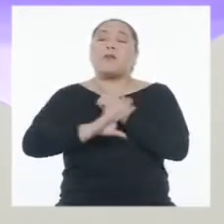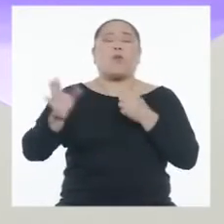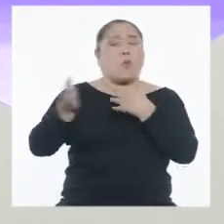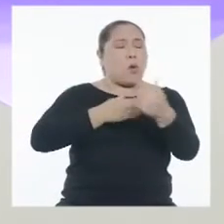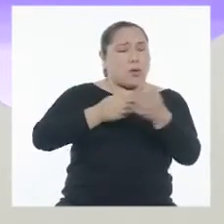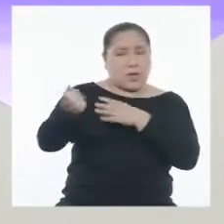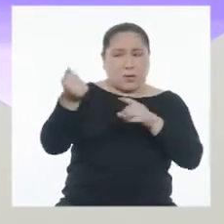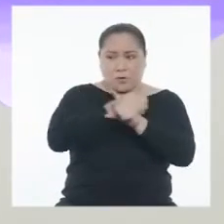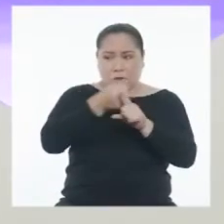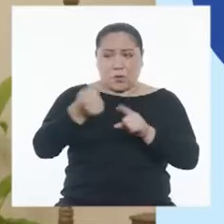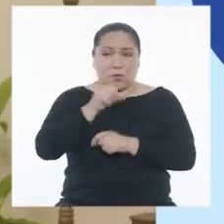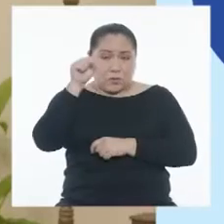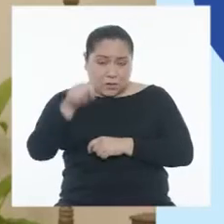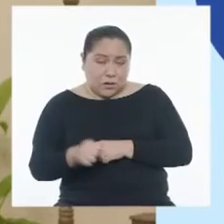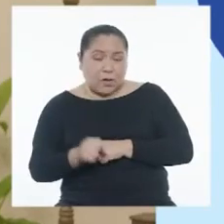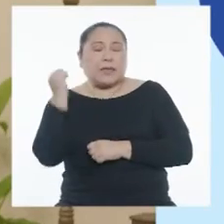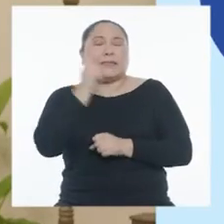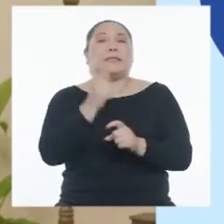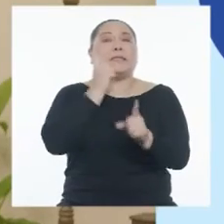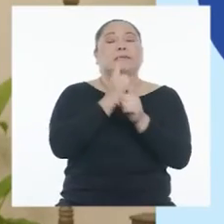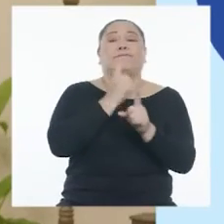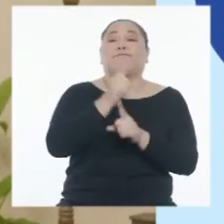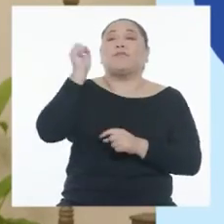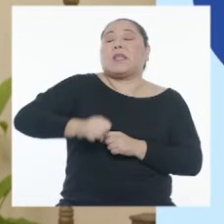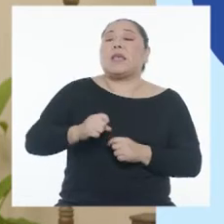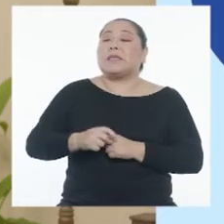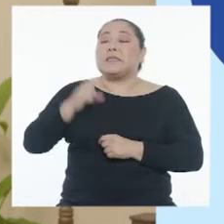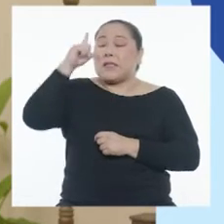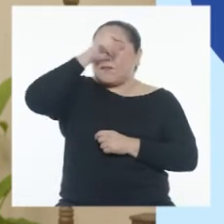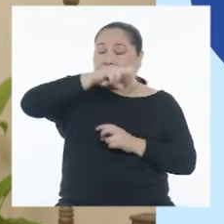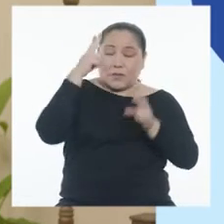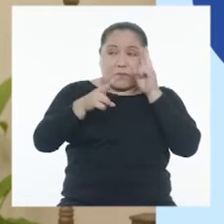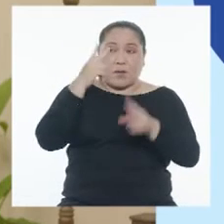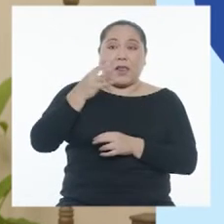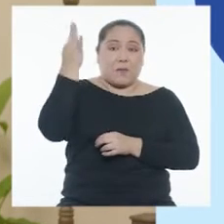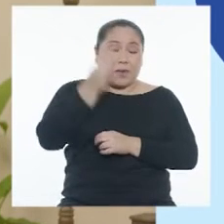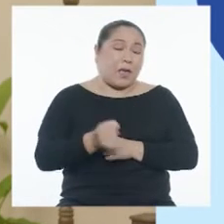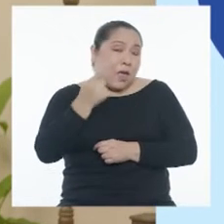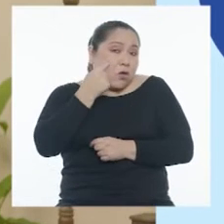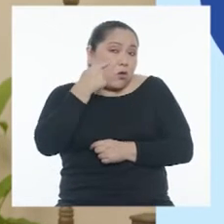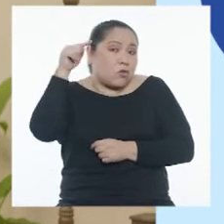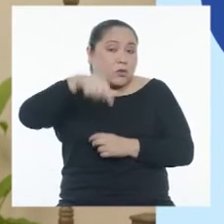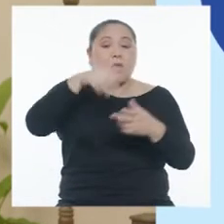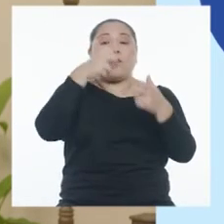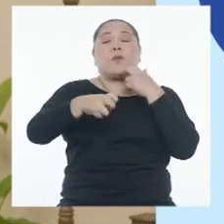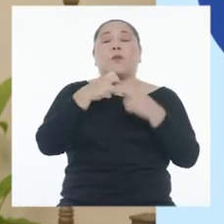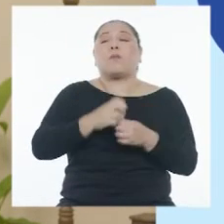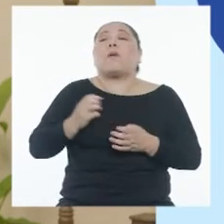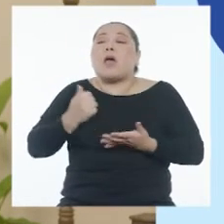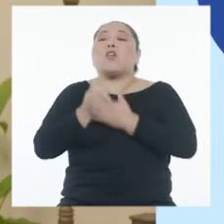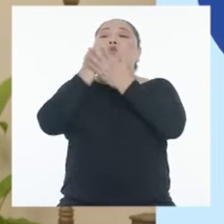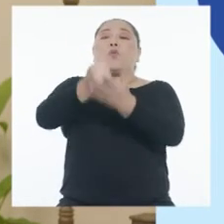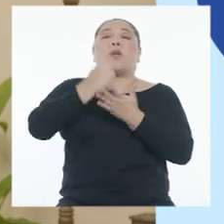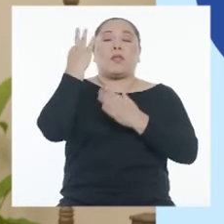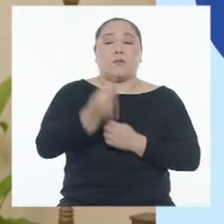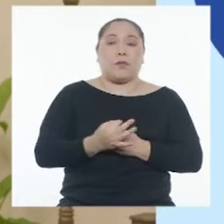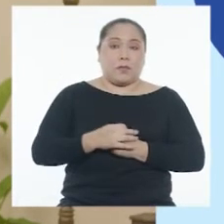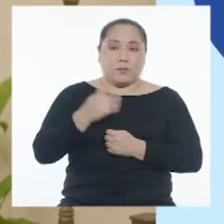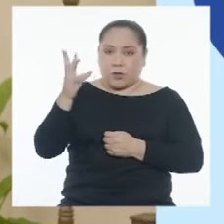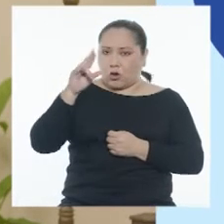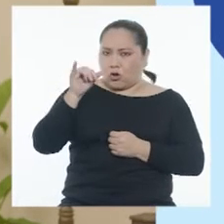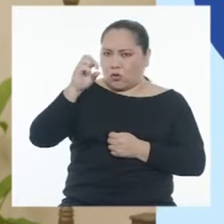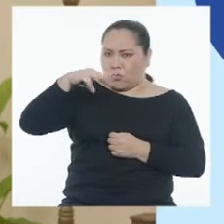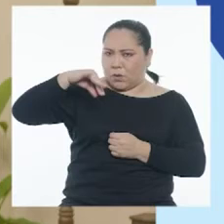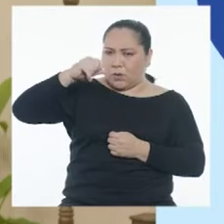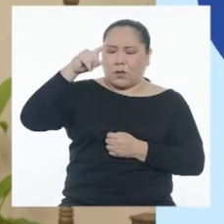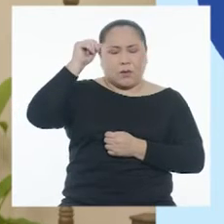todo tipo de violencia. Exacto. Es duro ver la realidad, pero hay que conocer el problema para aportar a su solución. Romina,